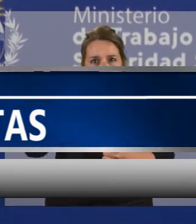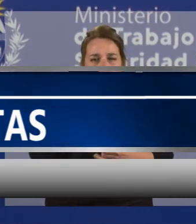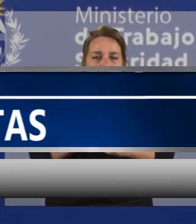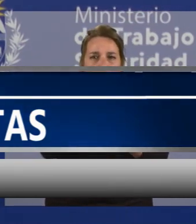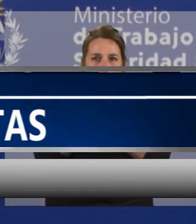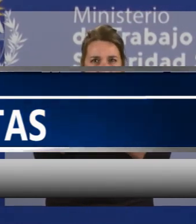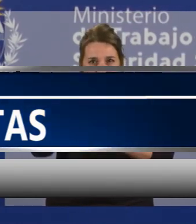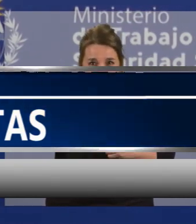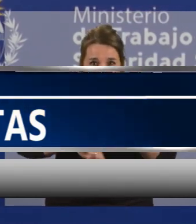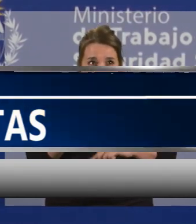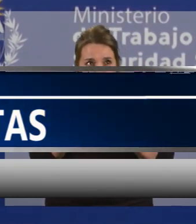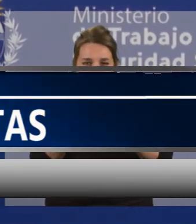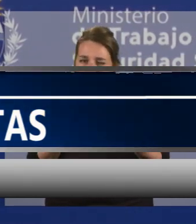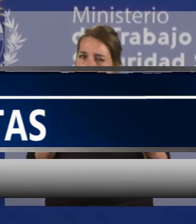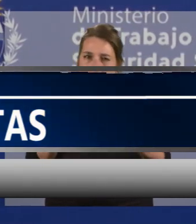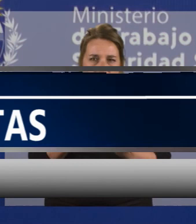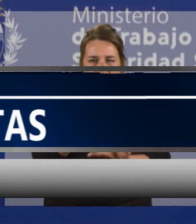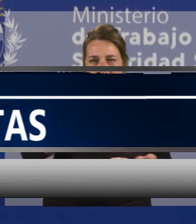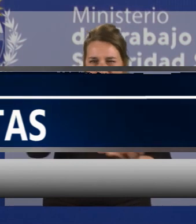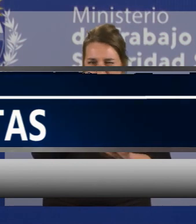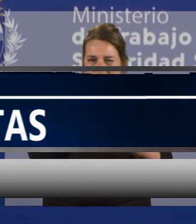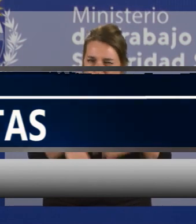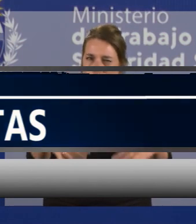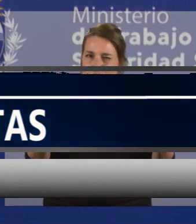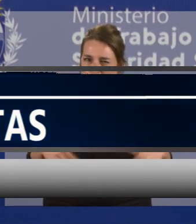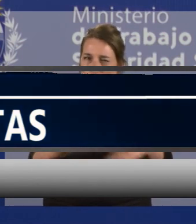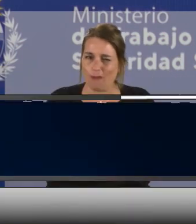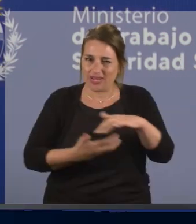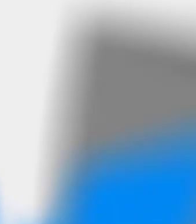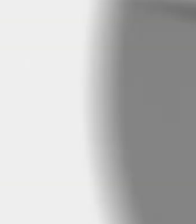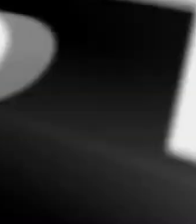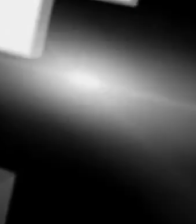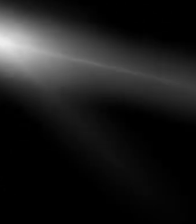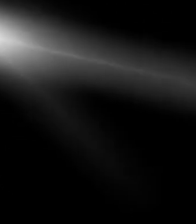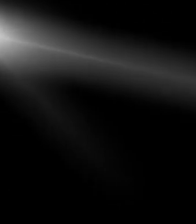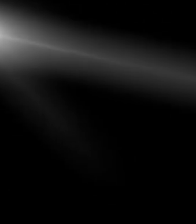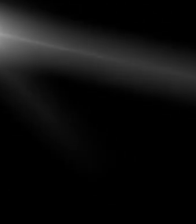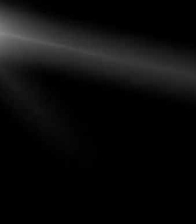la emergencia sanitaria, para enfrentar esta situación complicada.